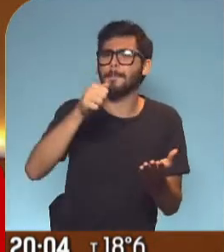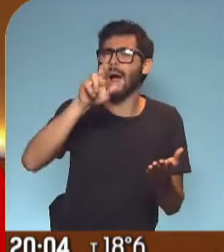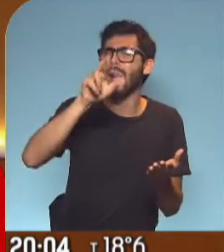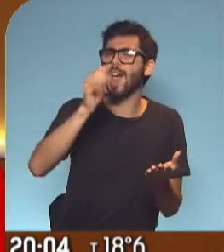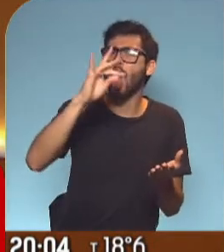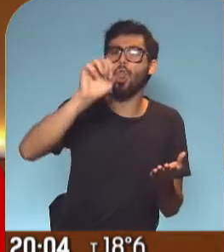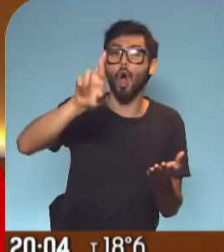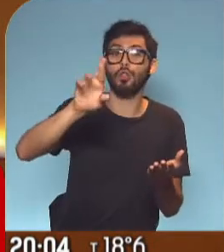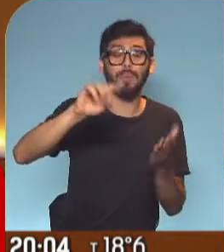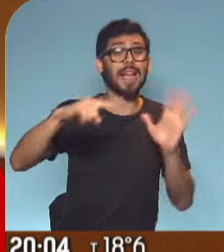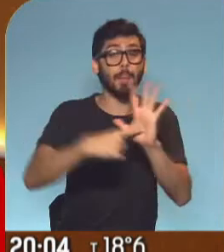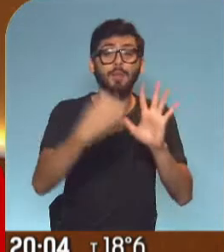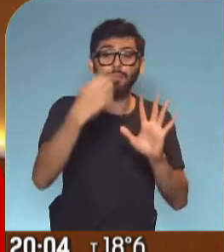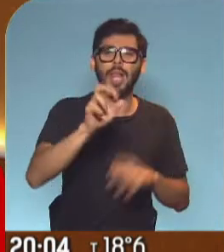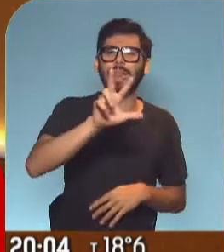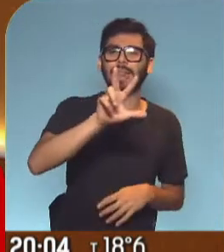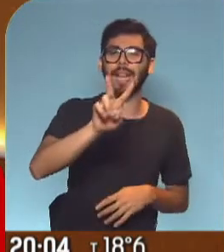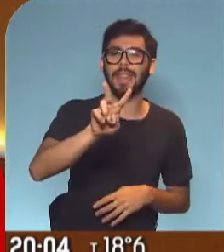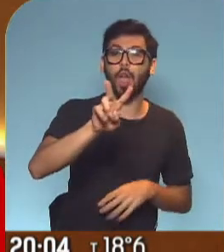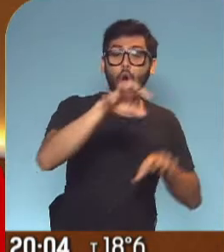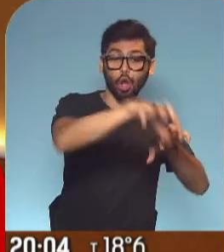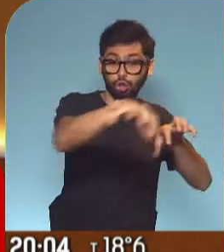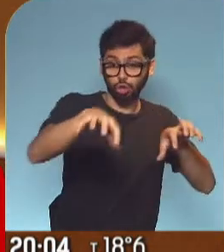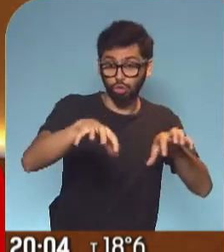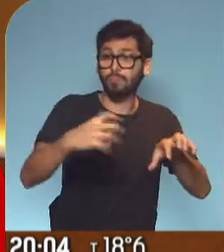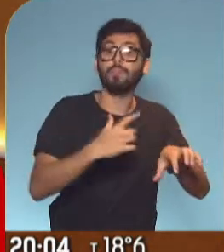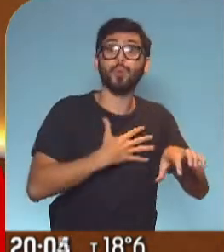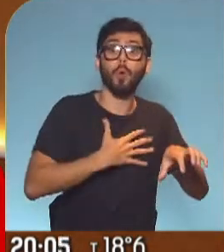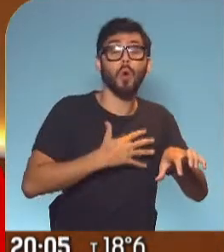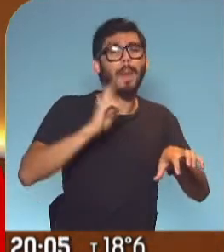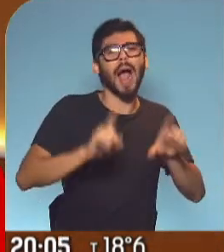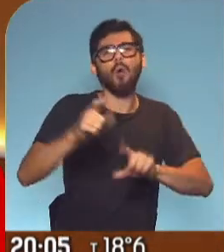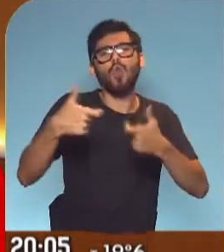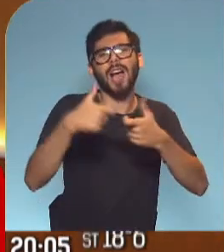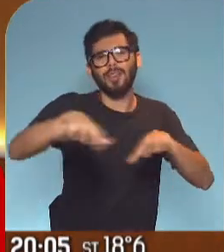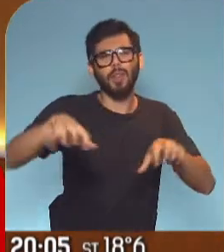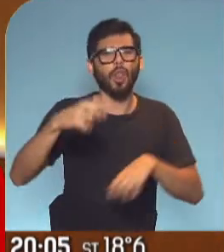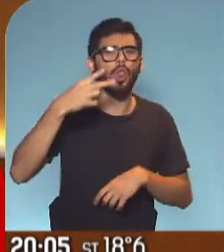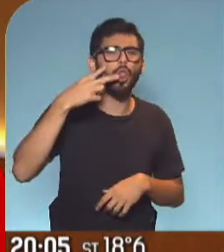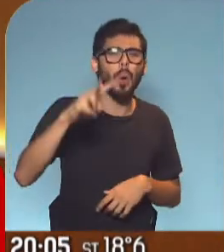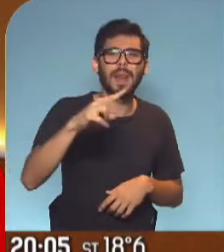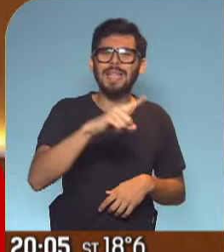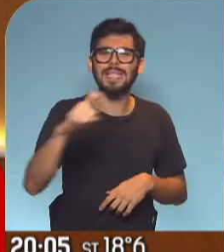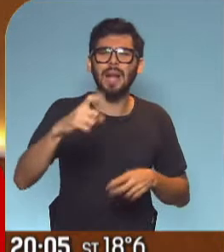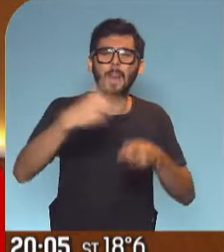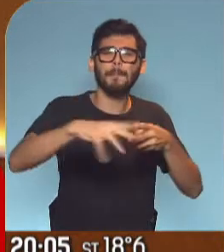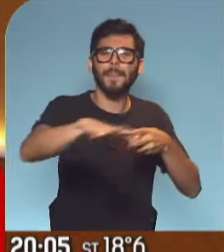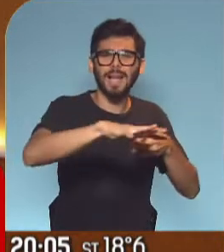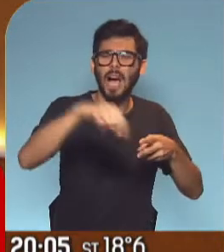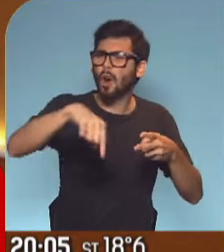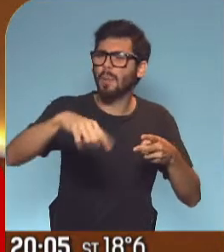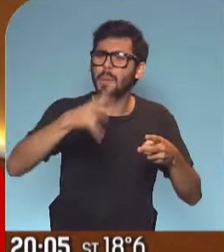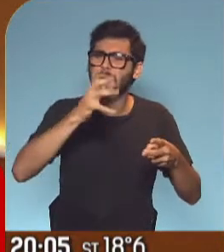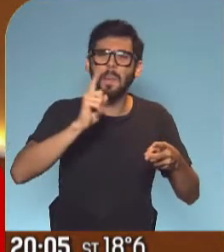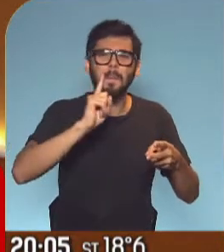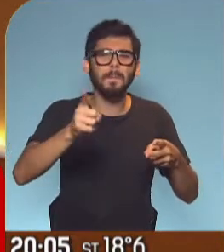con 32 paradores propios y asociados que tienen 2.100 plazas. Durante la pandemia se expandieron casi 1.000